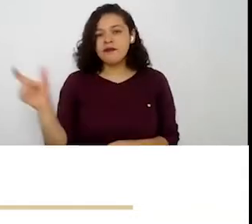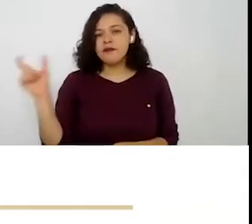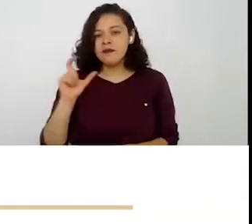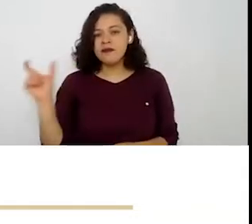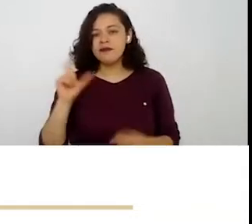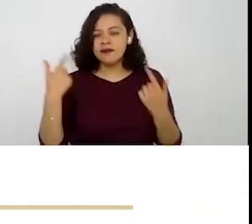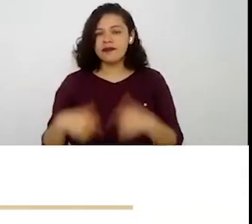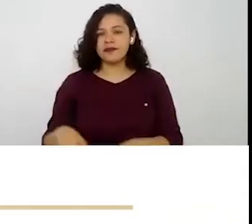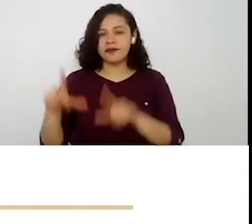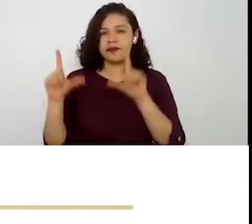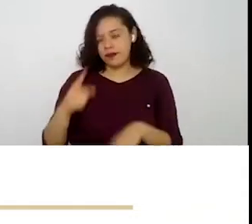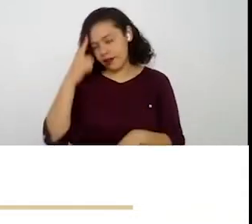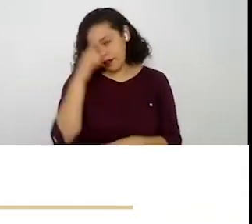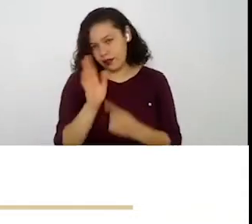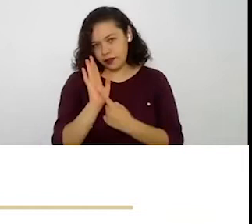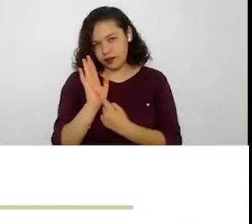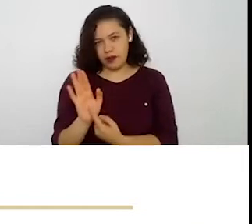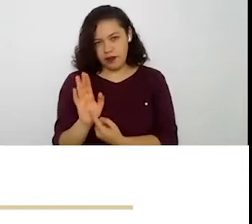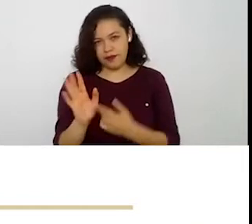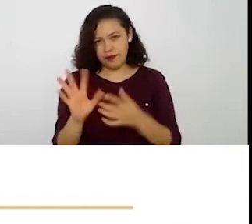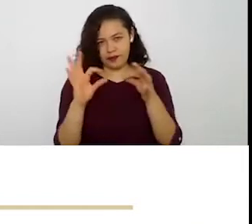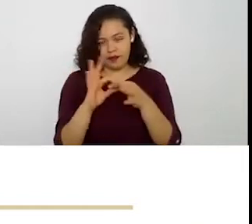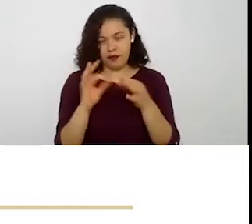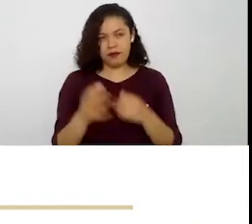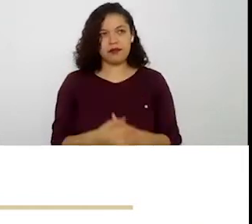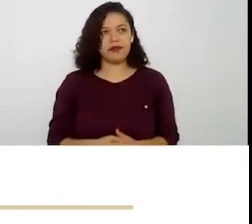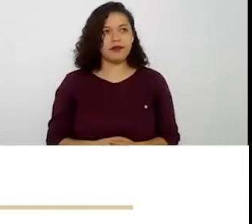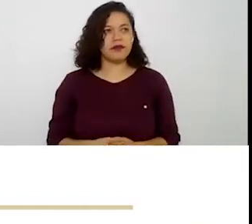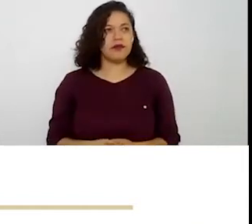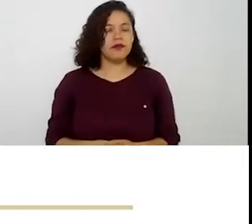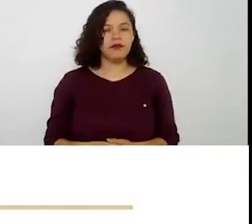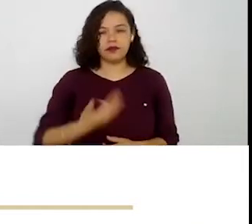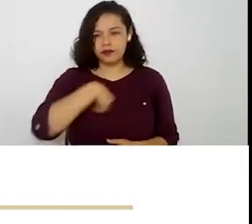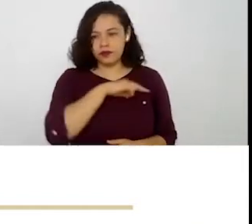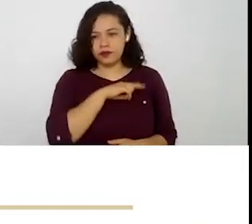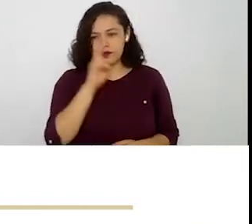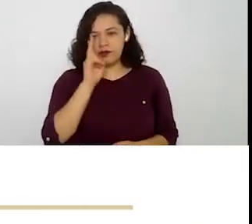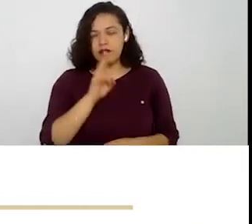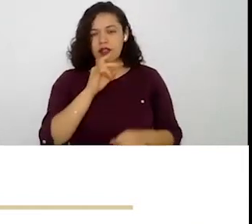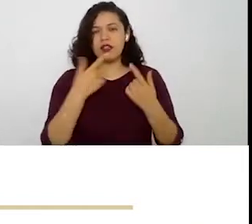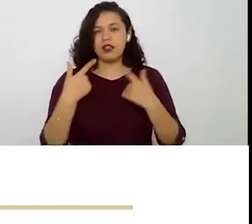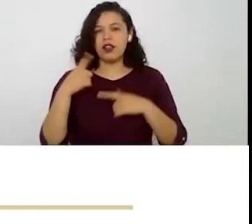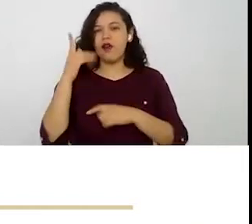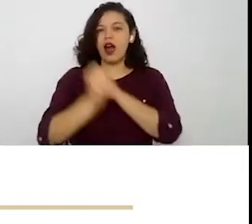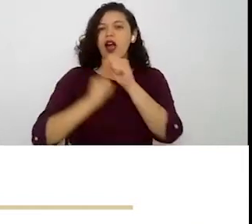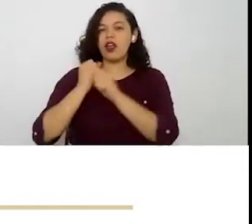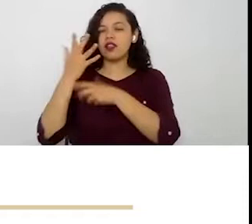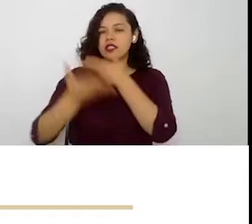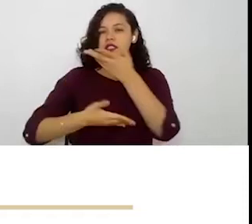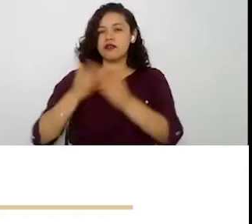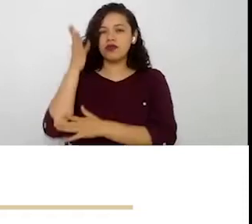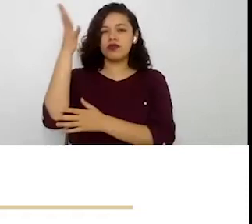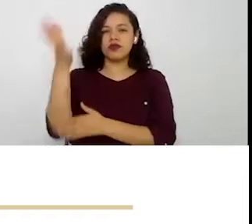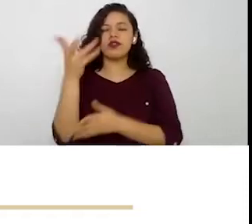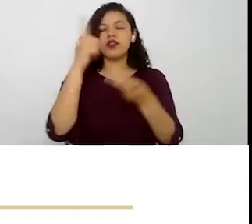digamos de la de la presentación vamos a vamos a ver dónde se baja esta proyección anual de servicios para